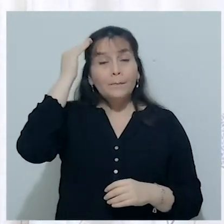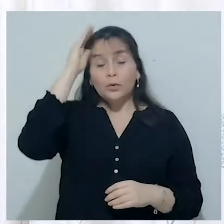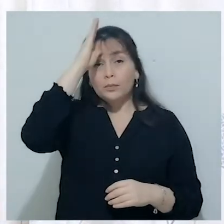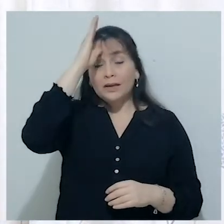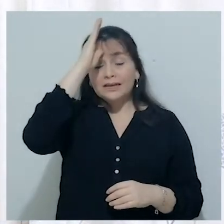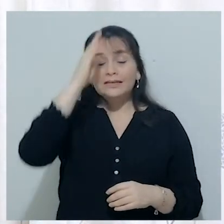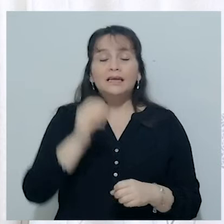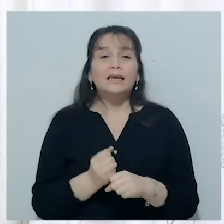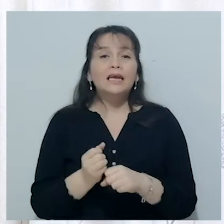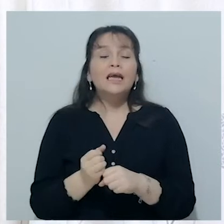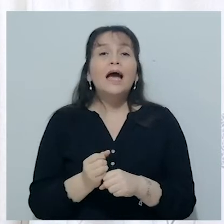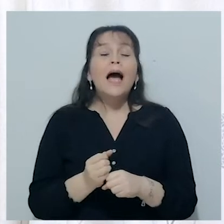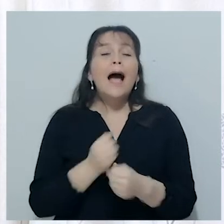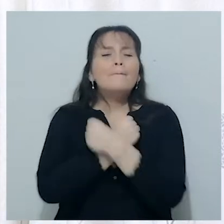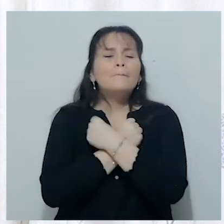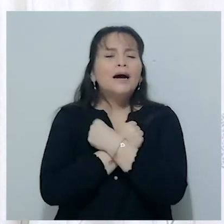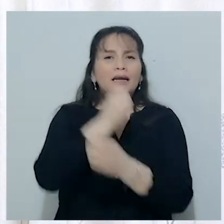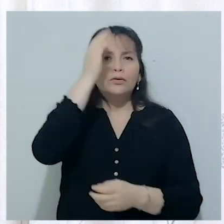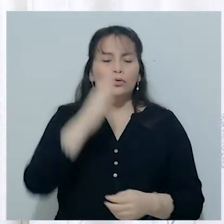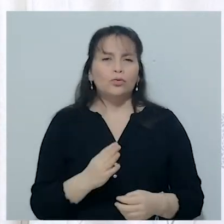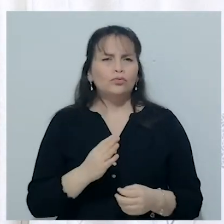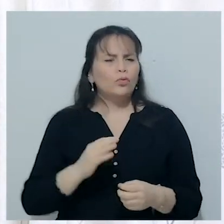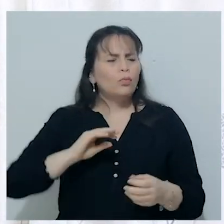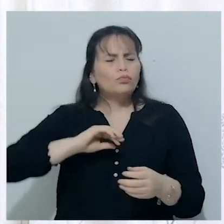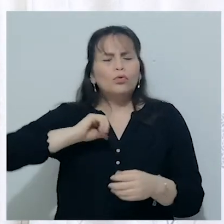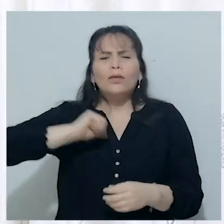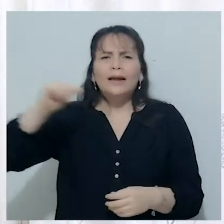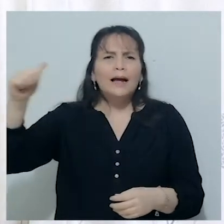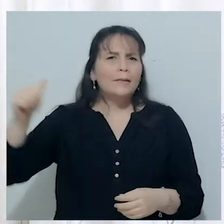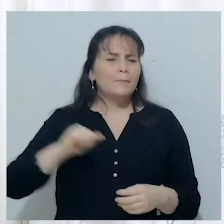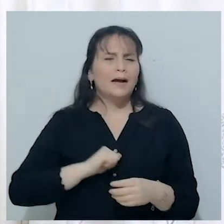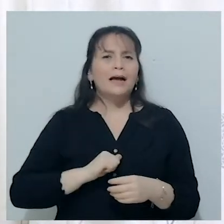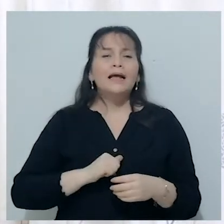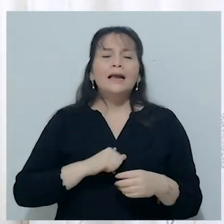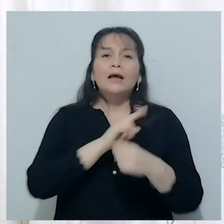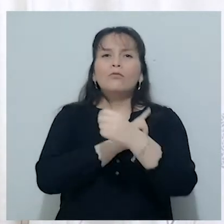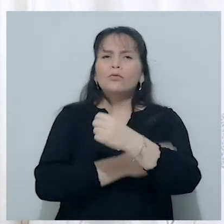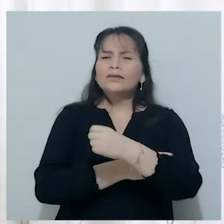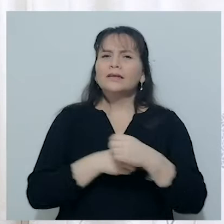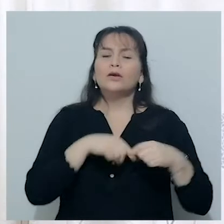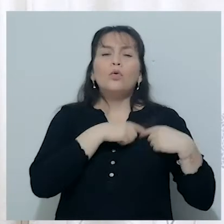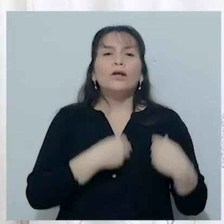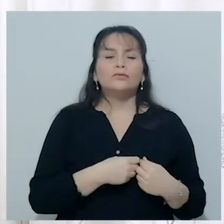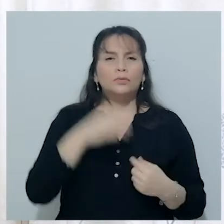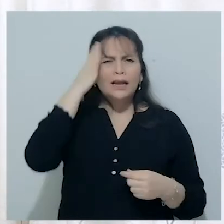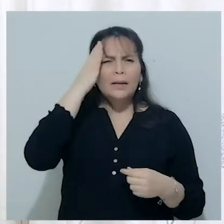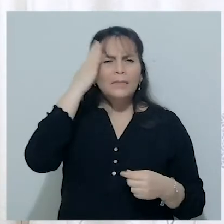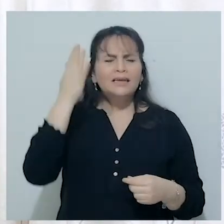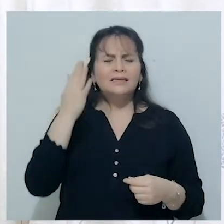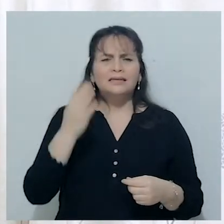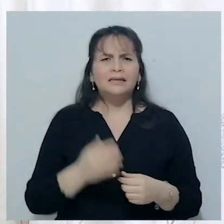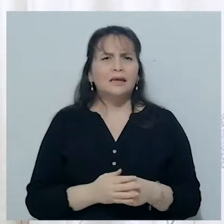padres tenían que cuidar y cultivar una relación con Dios, amando a Dios con todo el alma, la fuerza, el corazón y la